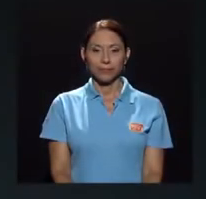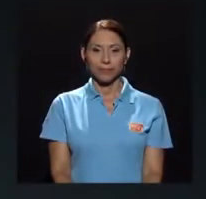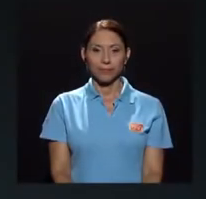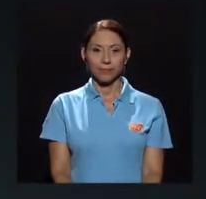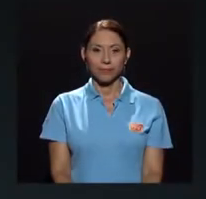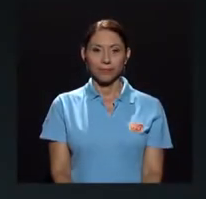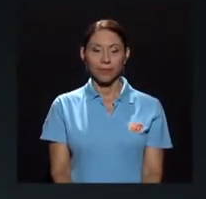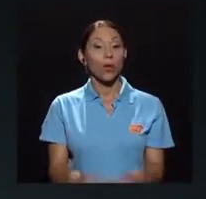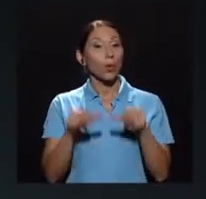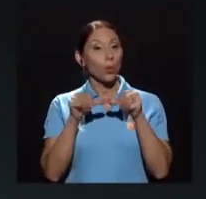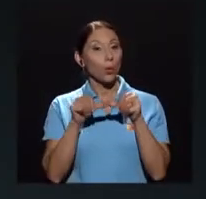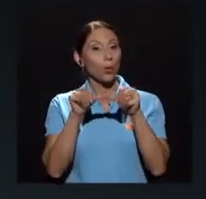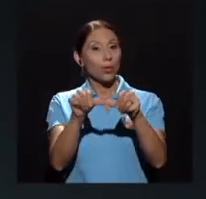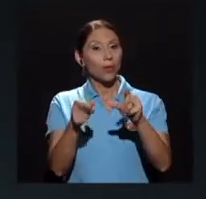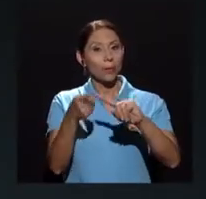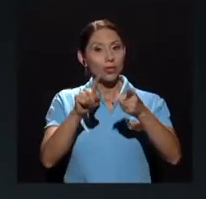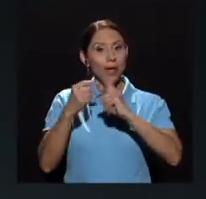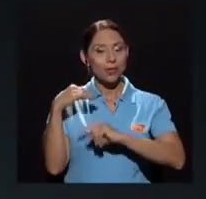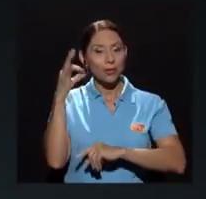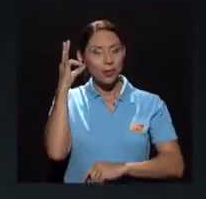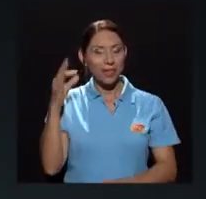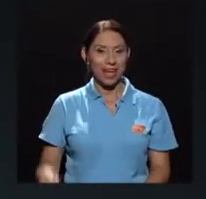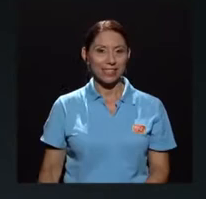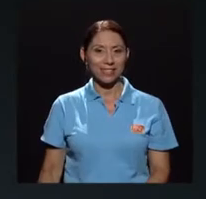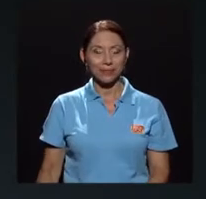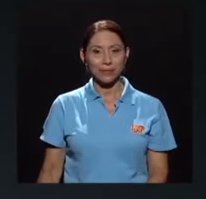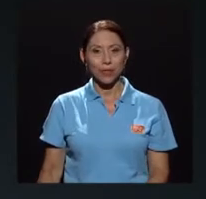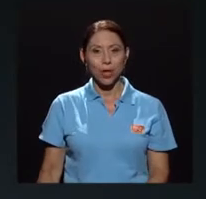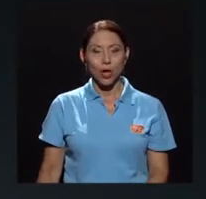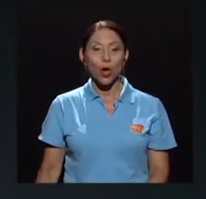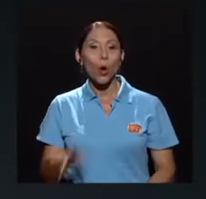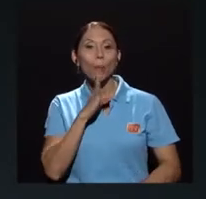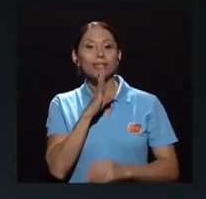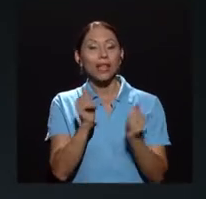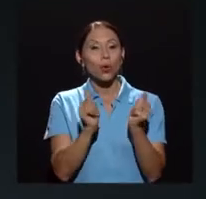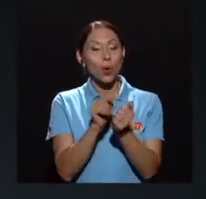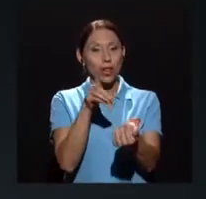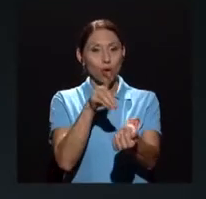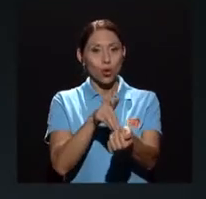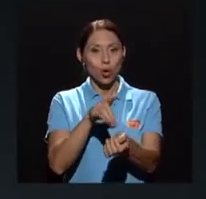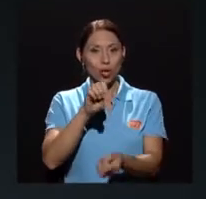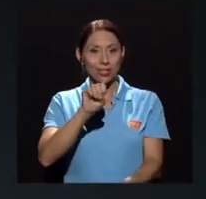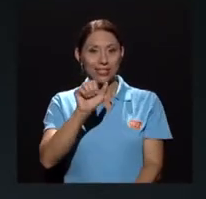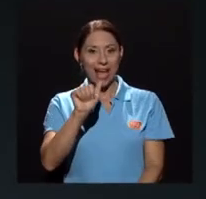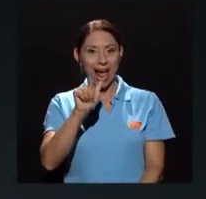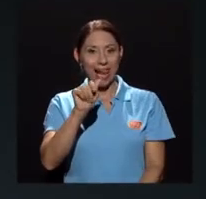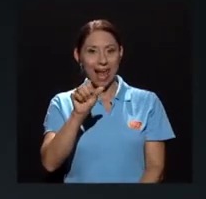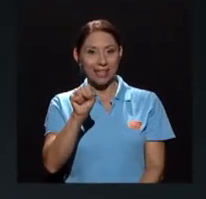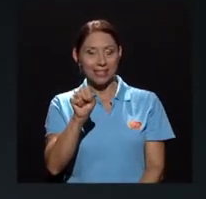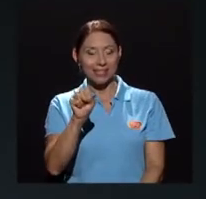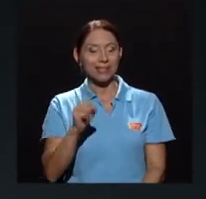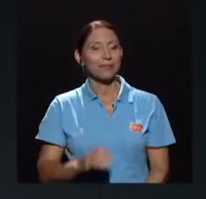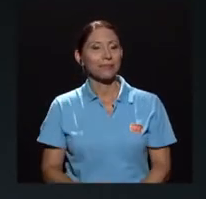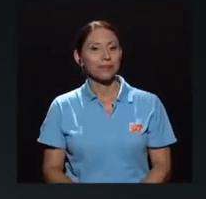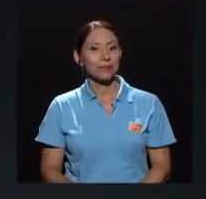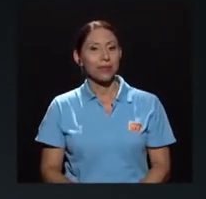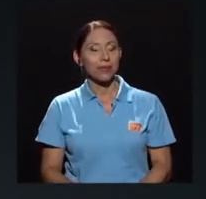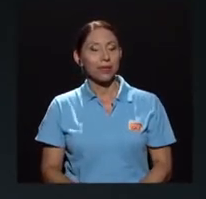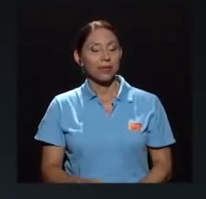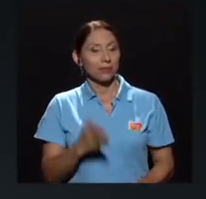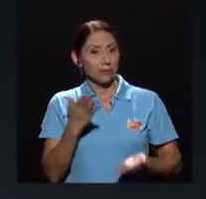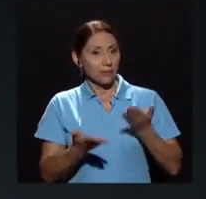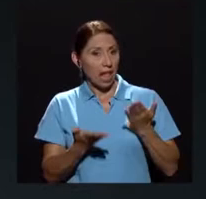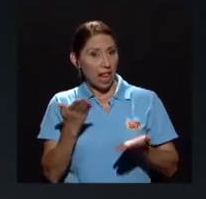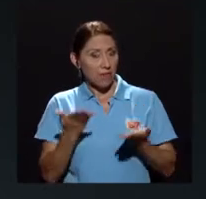continuamos amigos amigos conversando con el doctor salas y tal vez